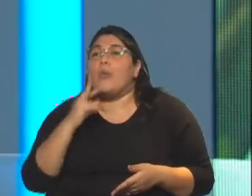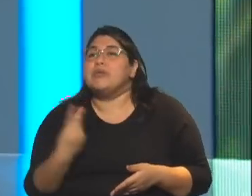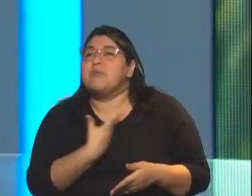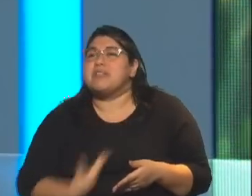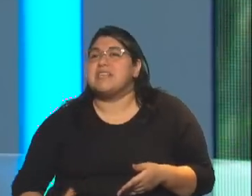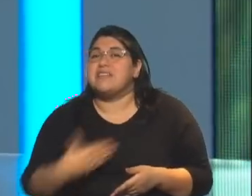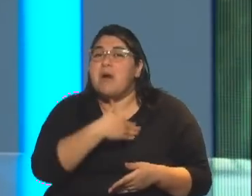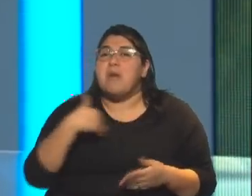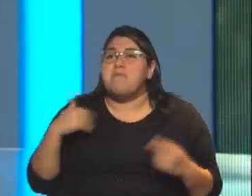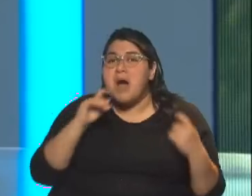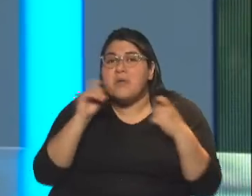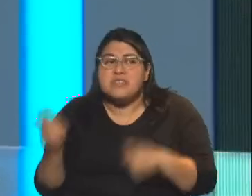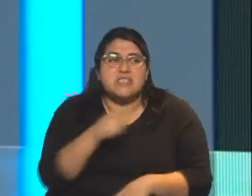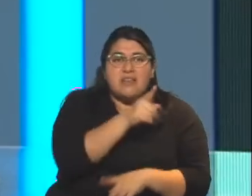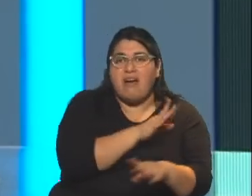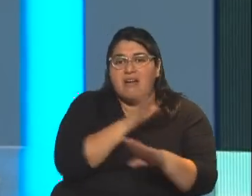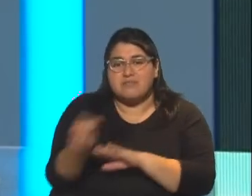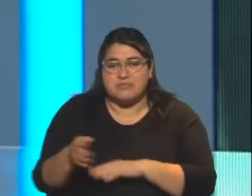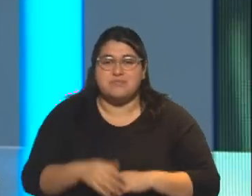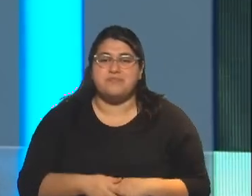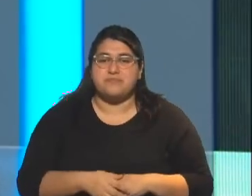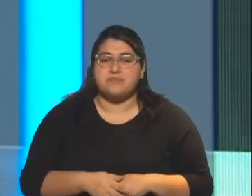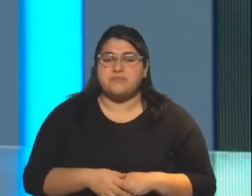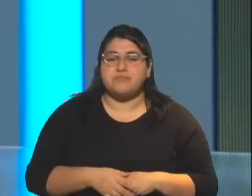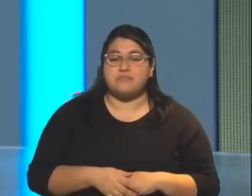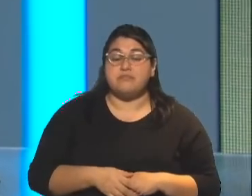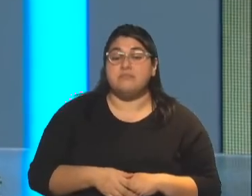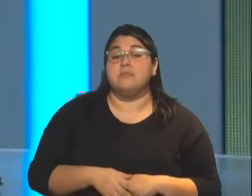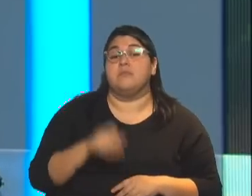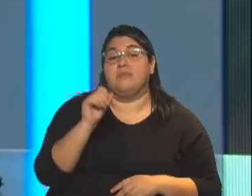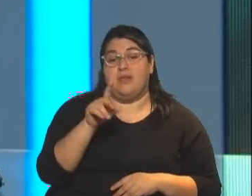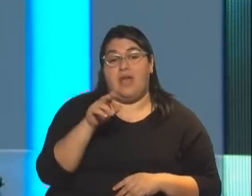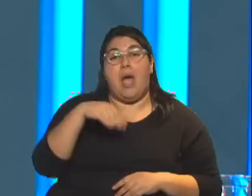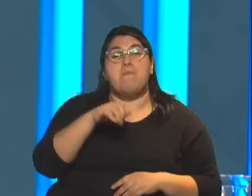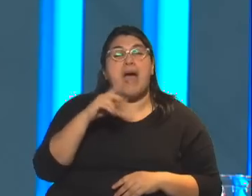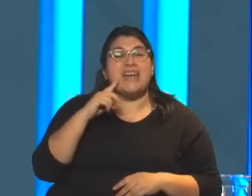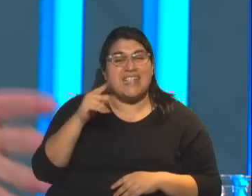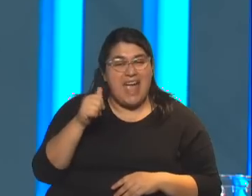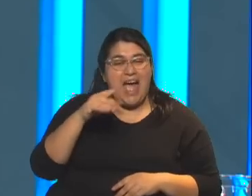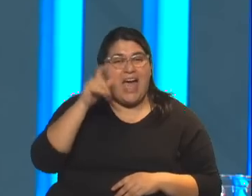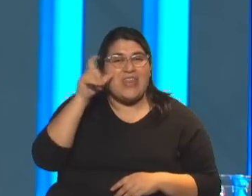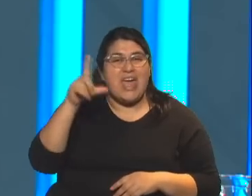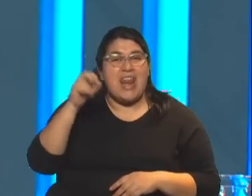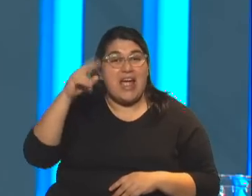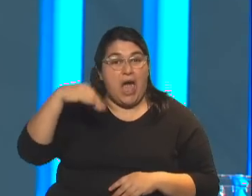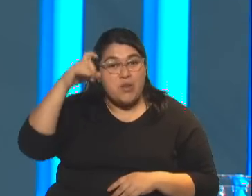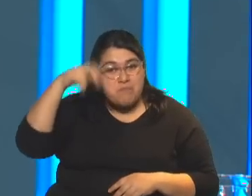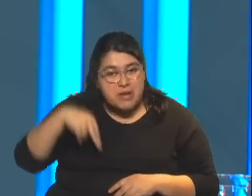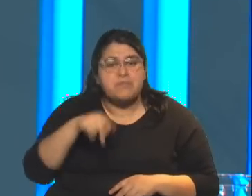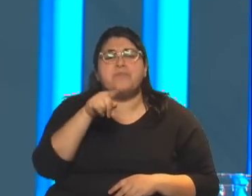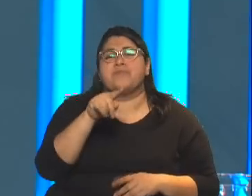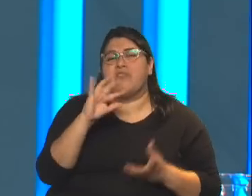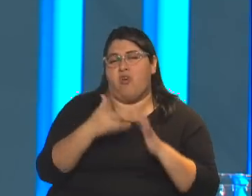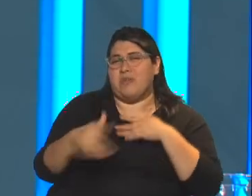entrar yo creo que eso fue y sé que es una de las que mejor yo creo que la que mejor sigue el comportamiento policial a